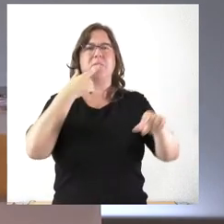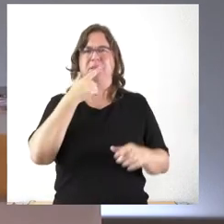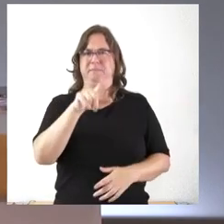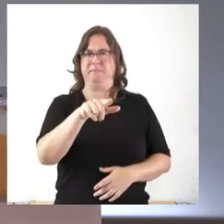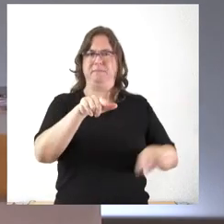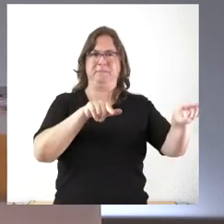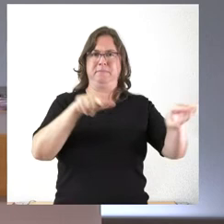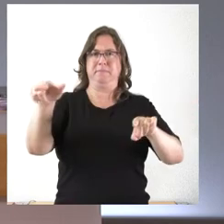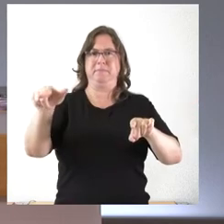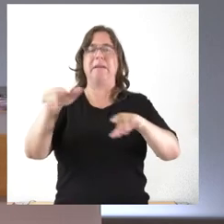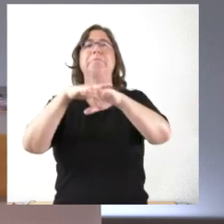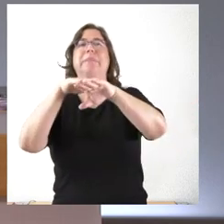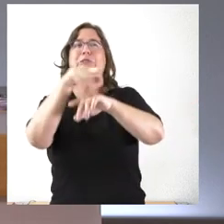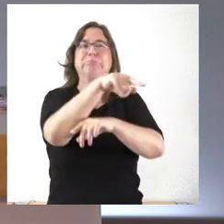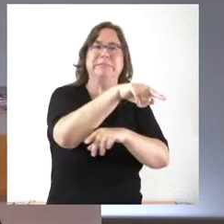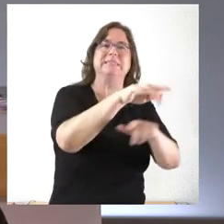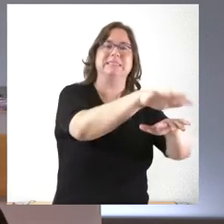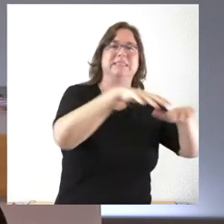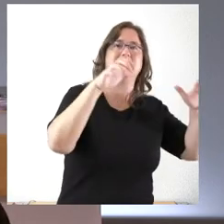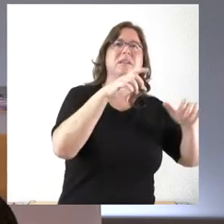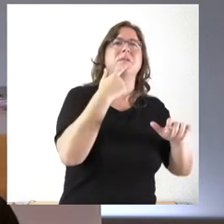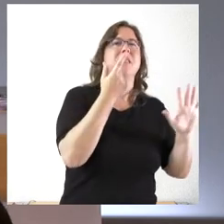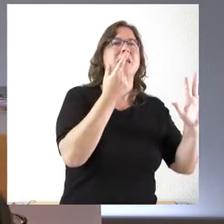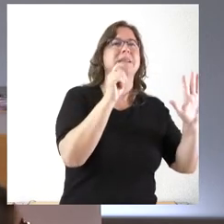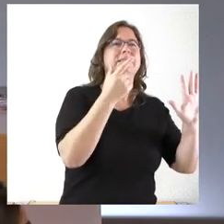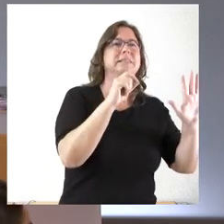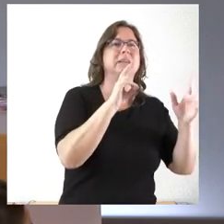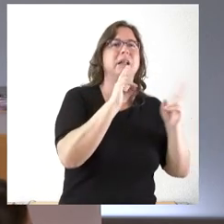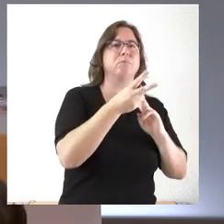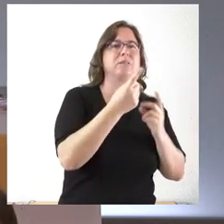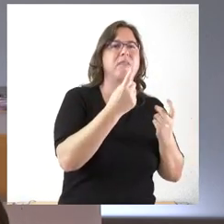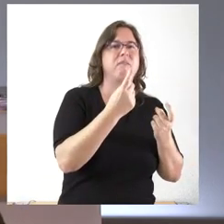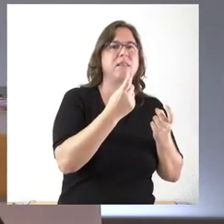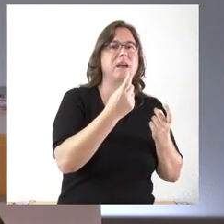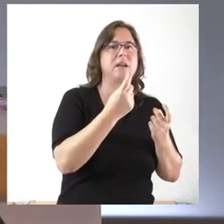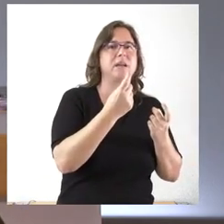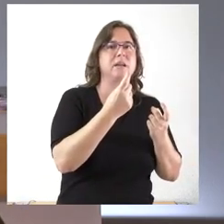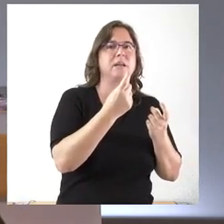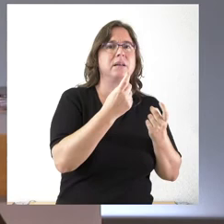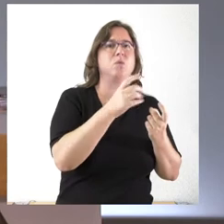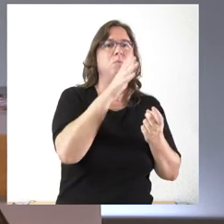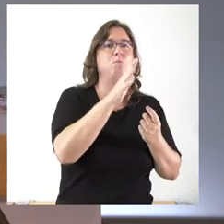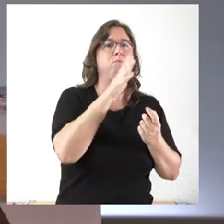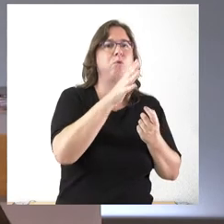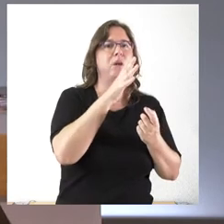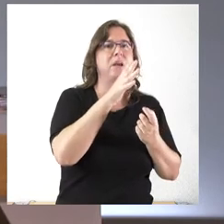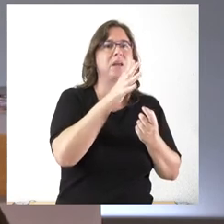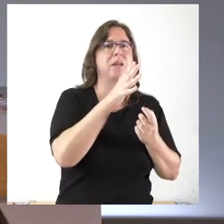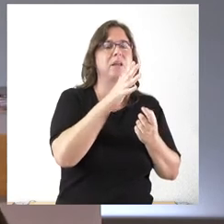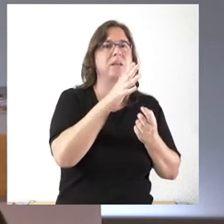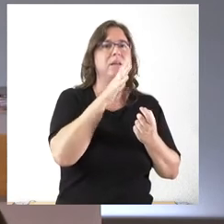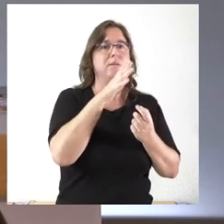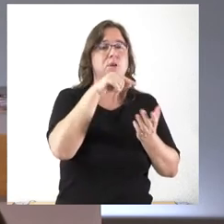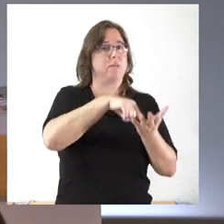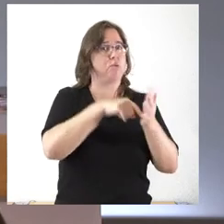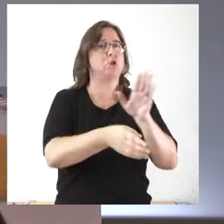Con lo que nos dice de los 60, que me faltó por responderlo, no sé si lo llegué a plantear, ¿cuál es el motivo de mantener ese